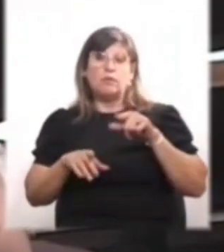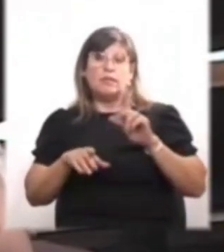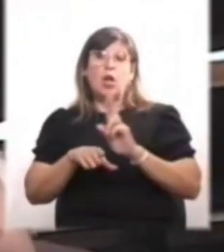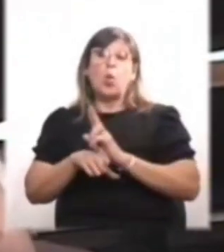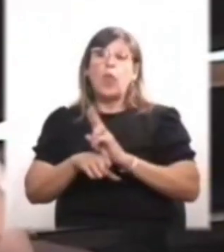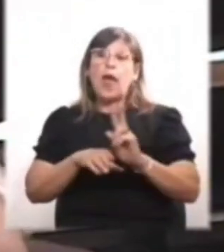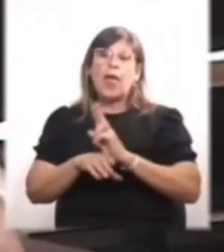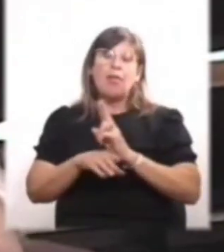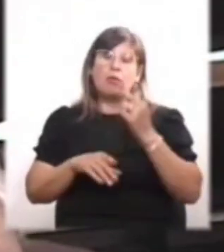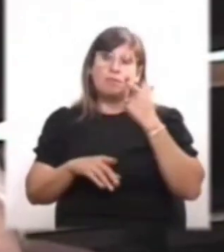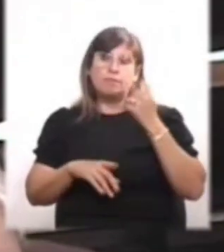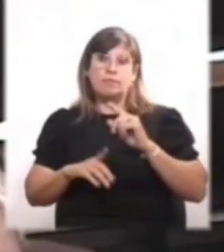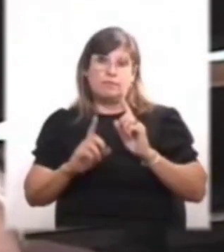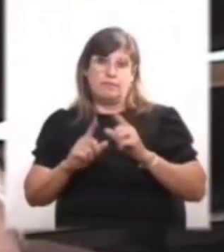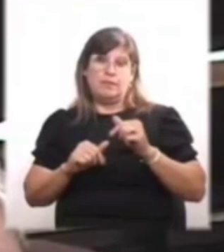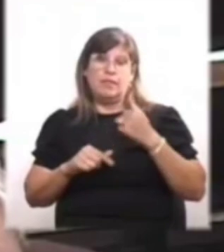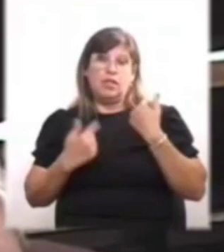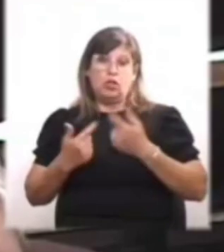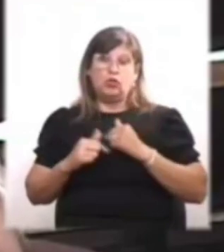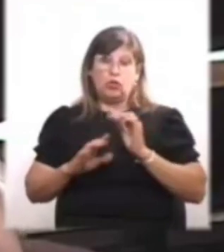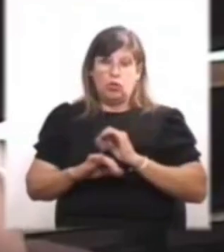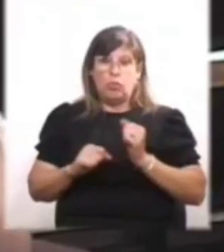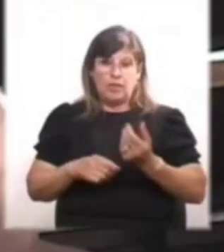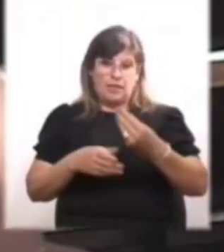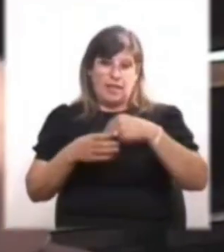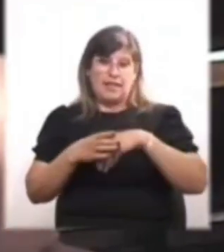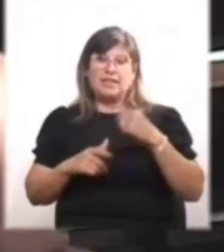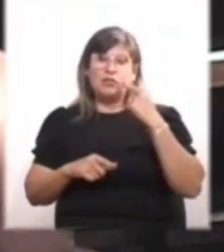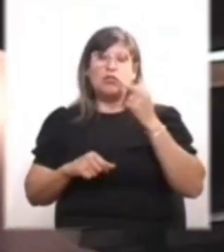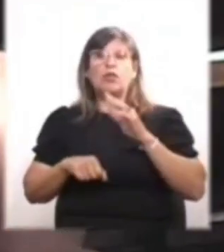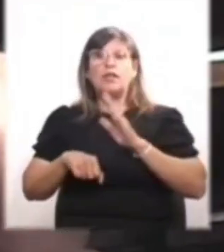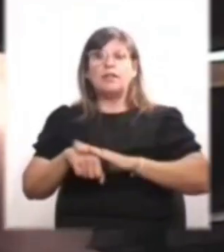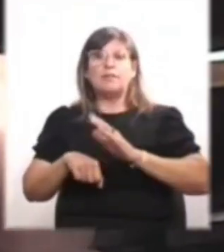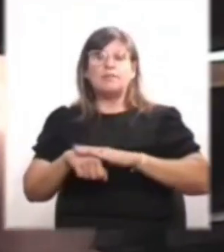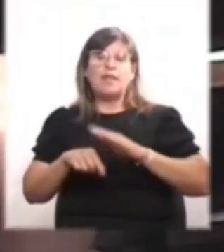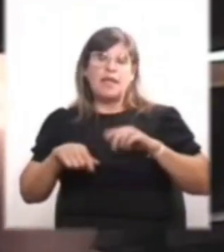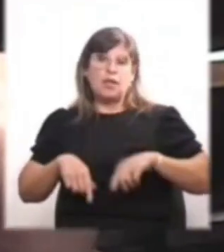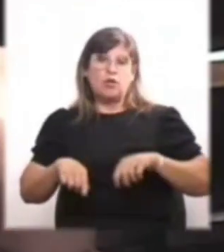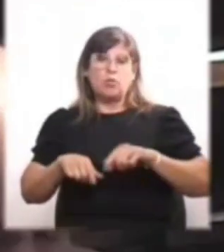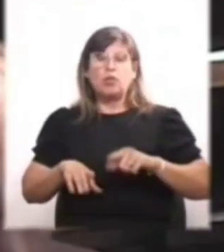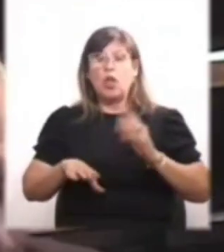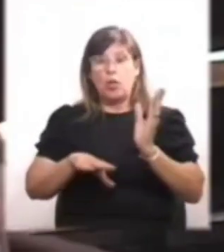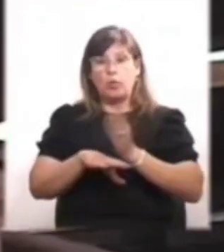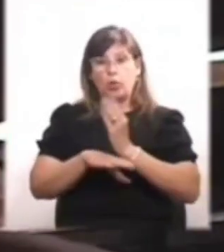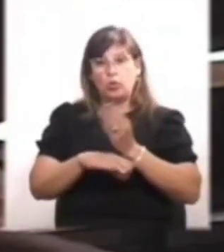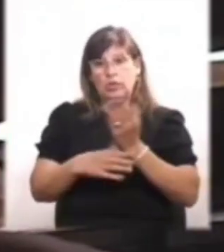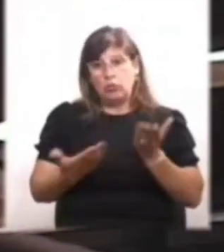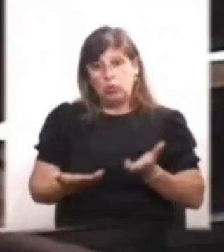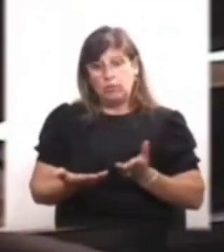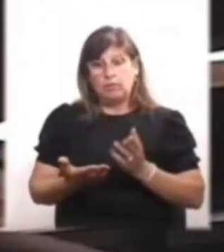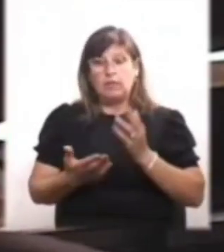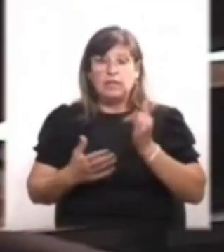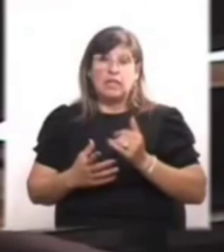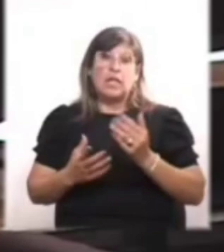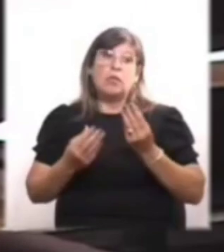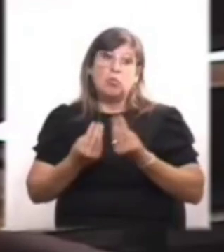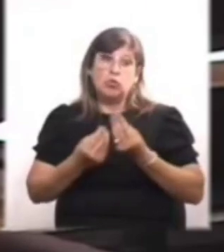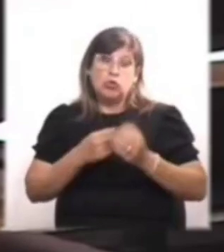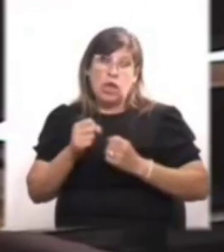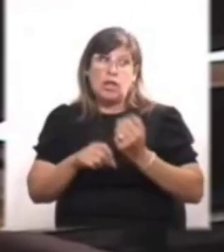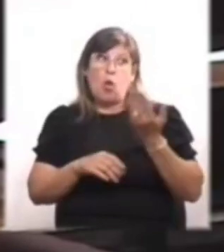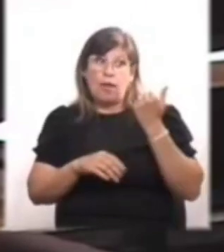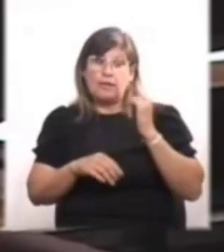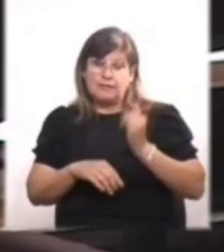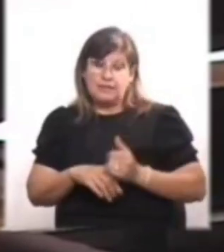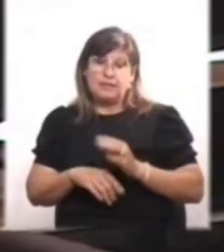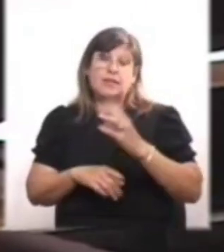mismo, nosotros entendemos no puede estar dentro de las competencias de un ministerio productivo, si bien lo tuvo durante muchos años,